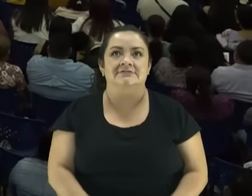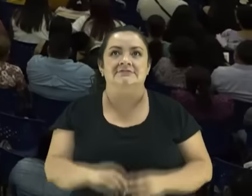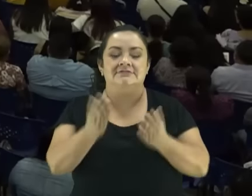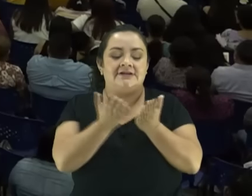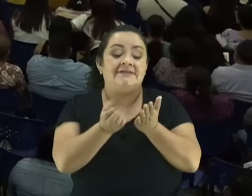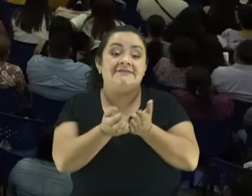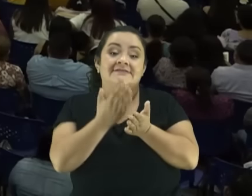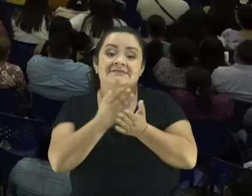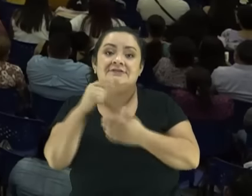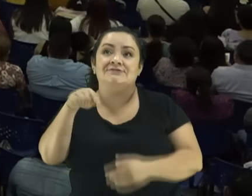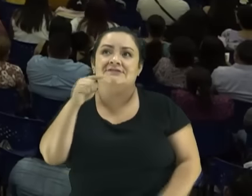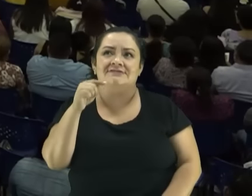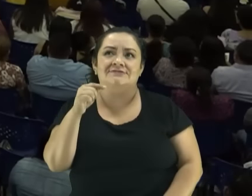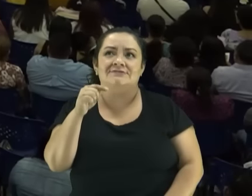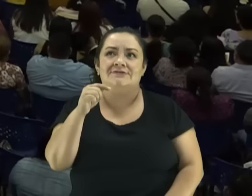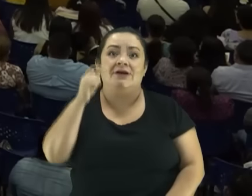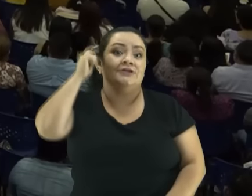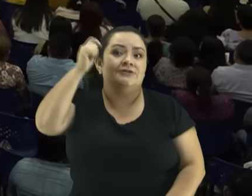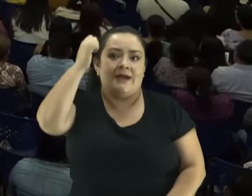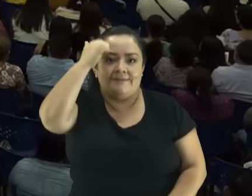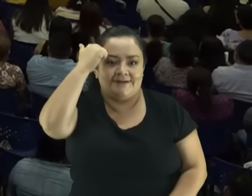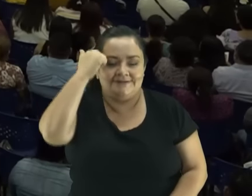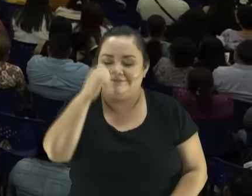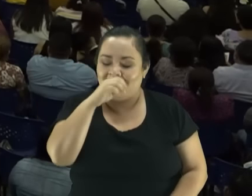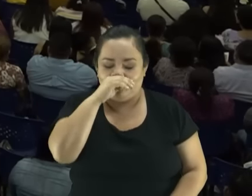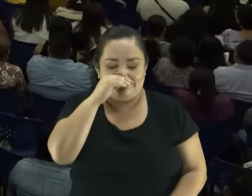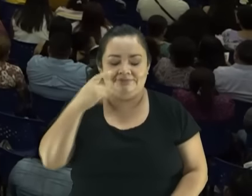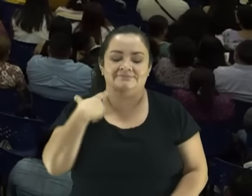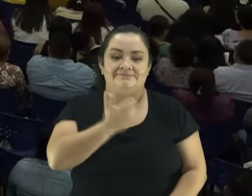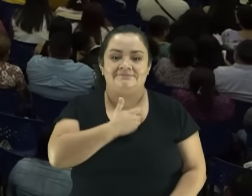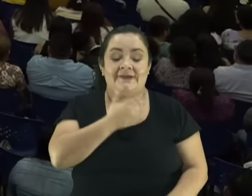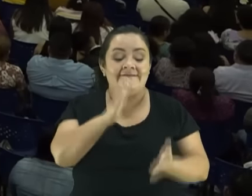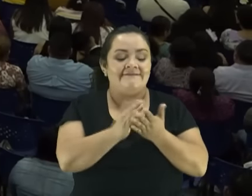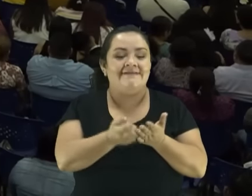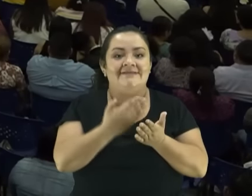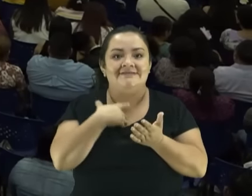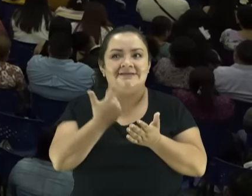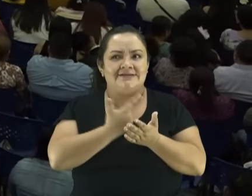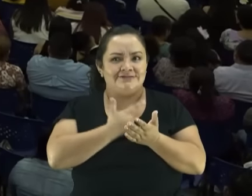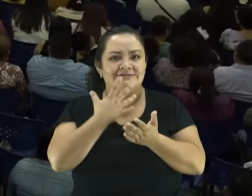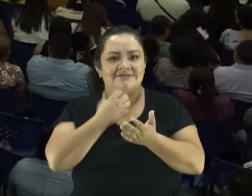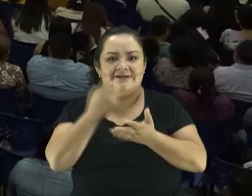el que quiera ser grande no tiene que conocer teología dice que se tiene que poner a Exacto